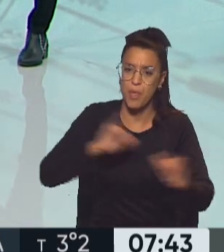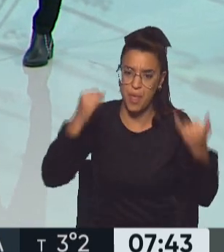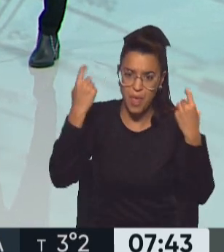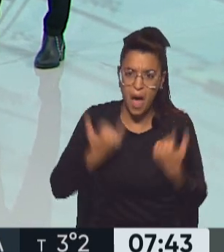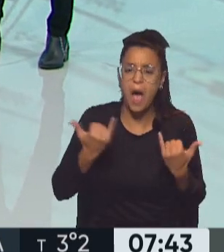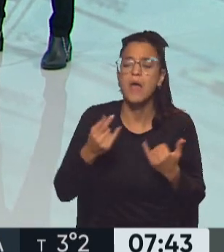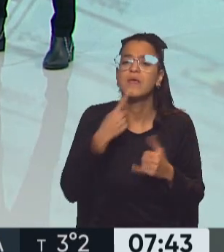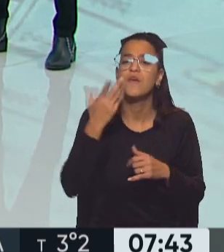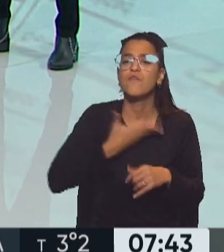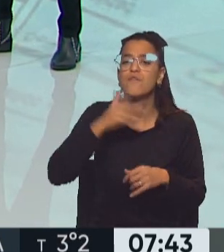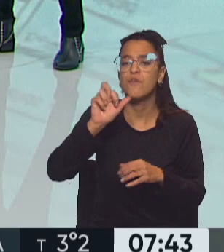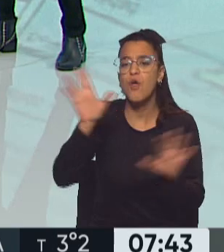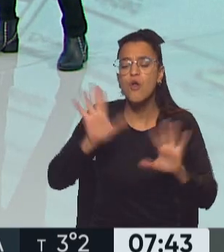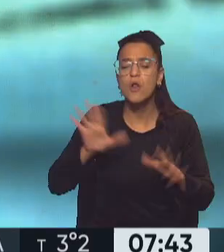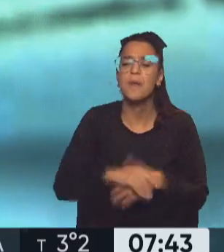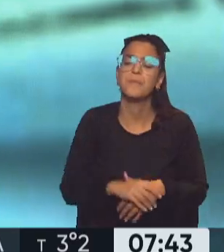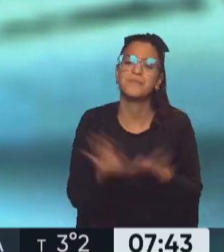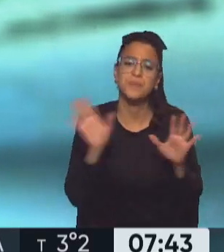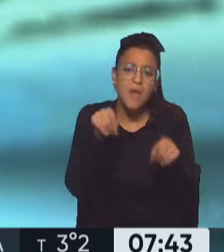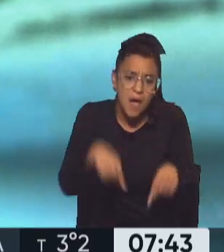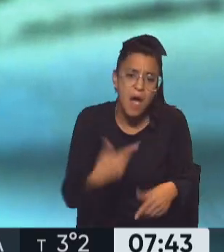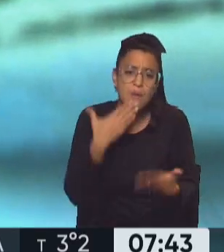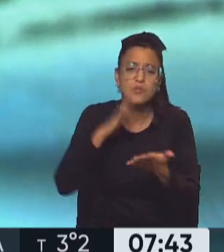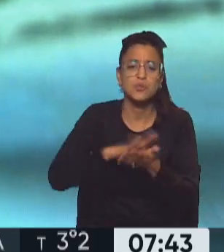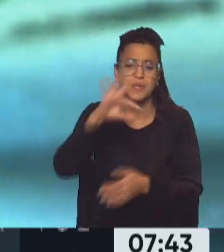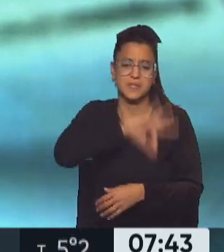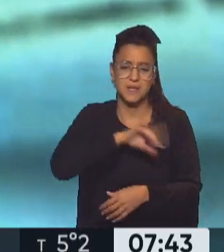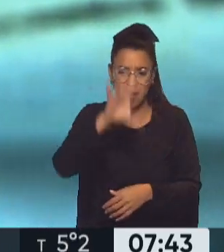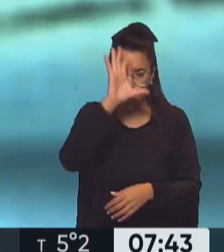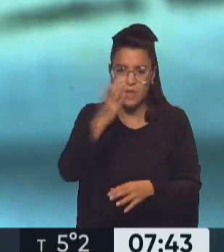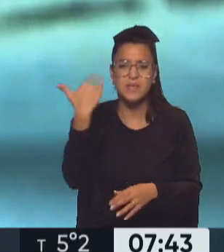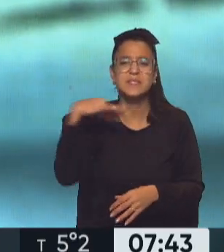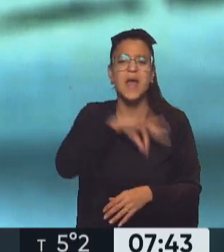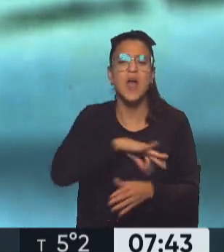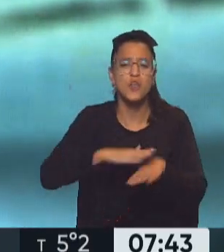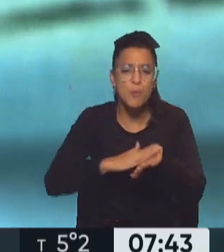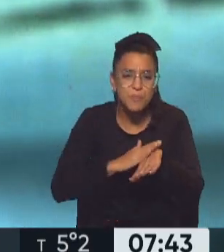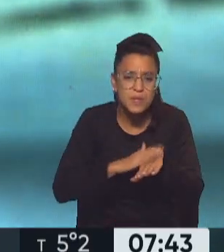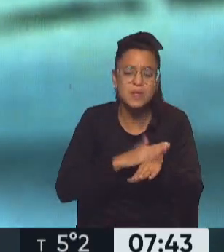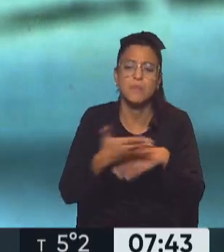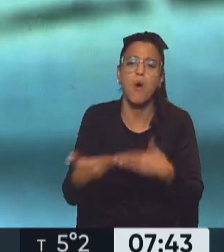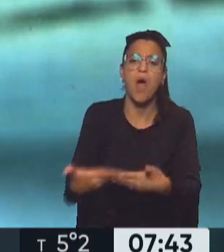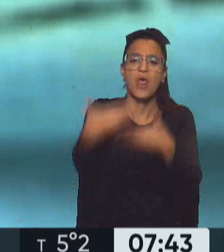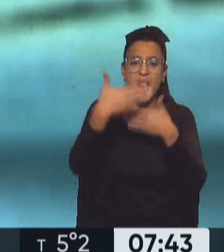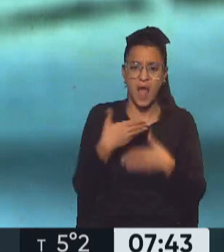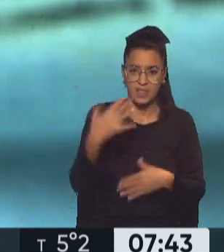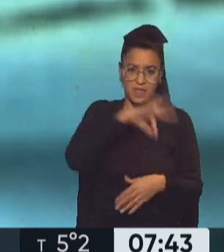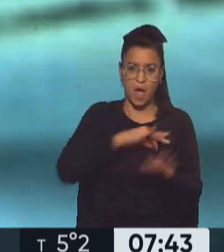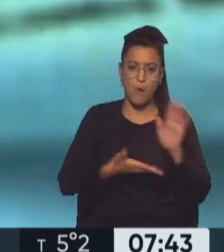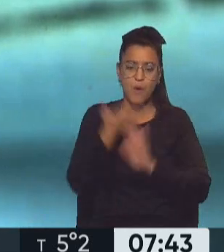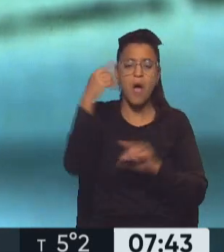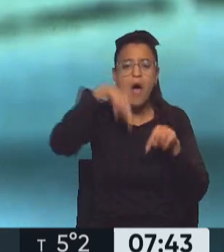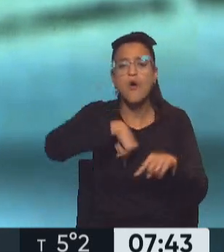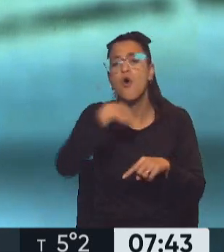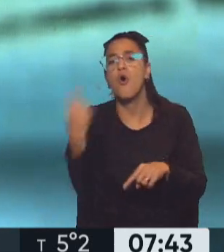Barragán, bienvenida, ¿cómo estamos? Así es, tenemos que seguir hablando de salarios. ¿Te acordás que hace poco hablábamos del salario mínimo, Sí, que se va a adelantar el aumento? Ahora nos tenemos